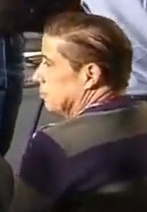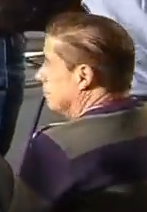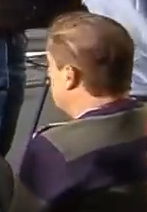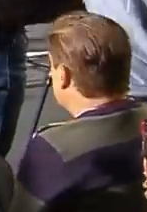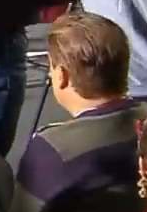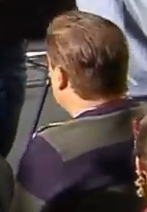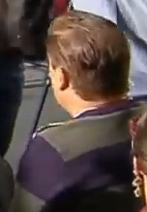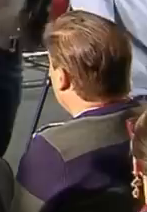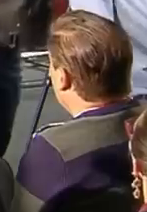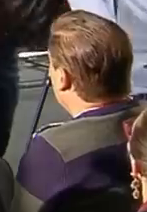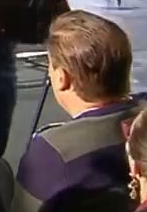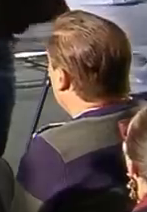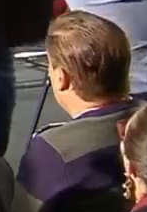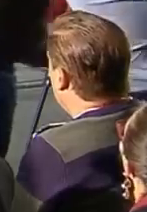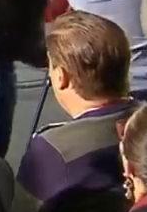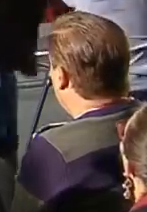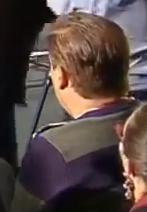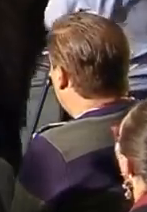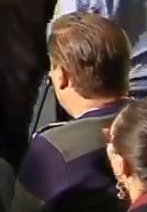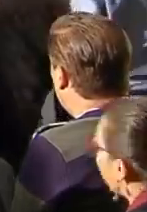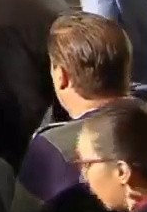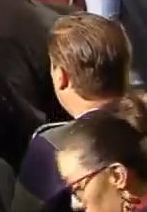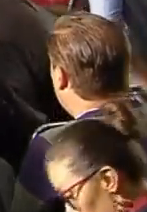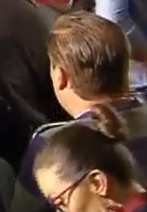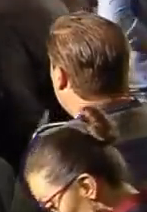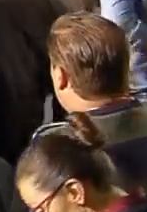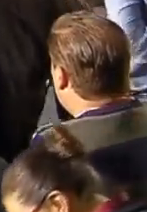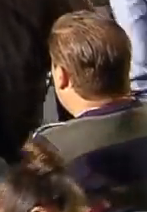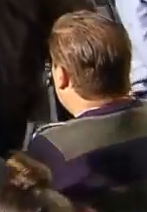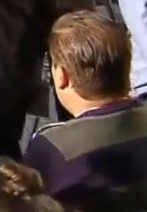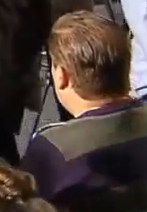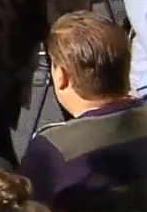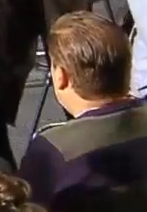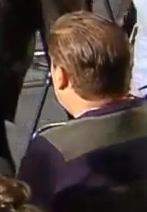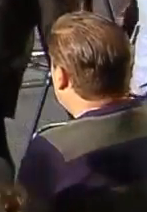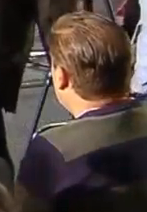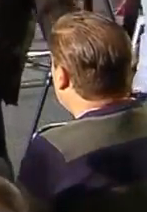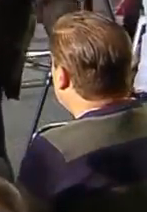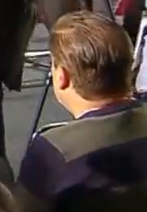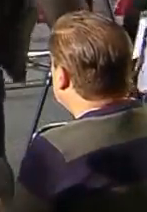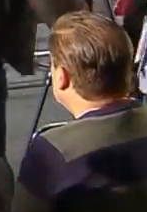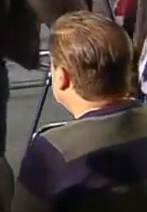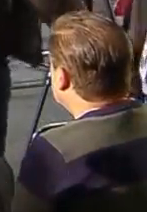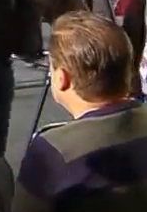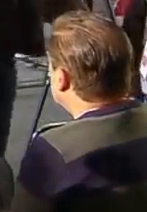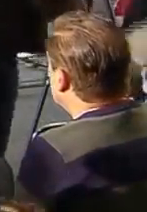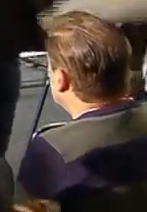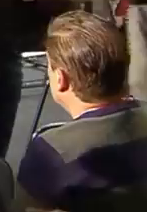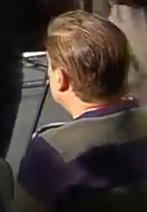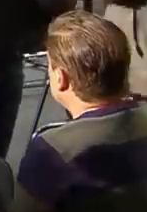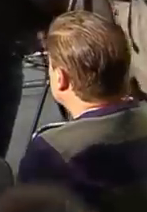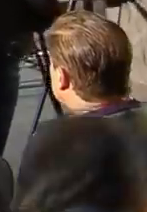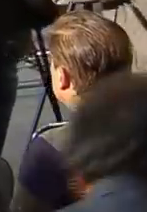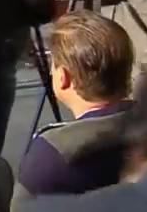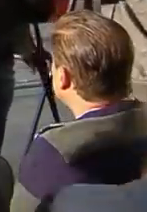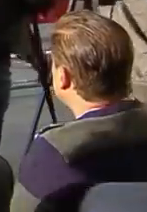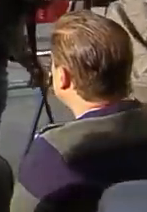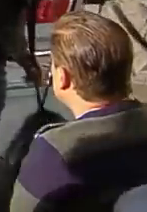y de iniciar la vacuna de influencia con el subsecretario de salud si ahorita